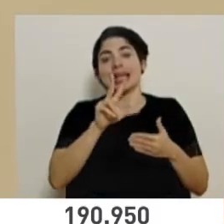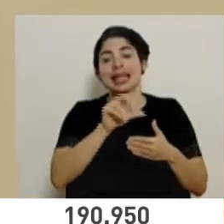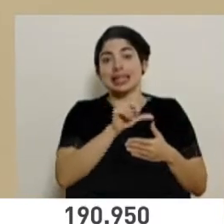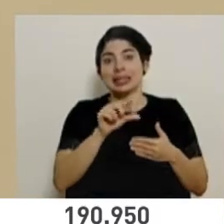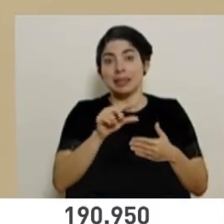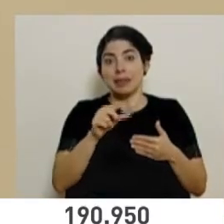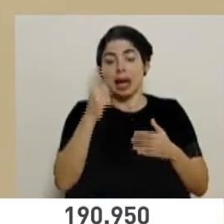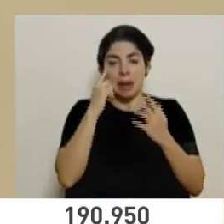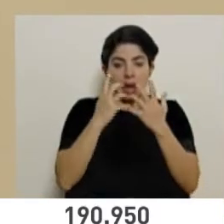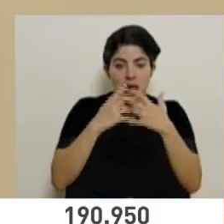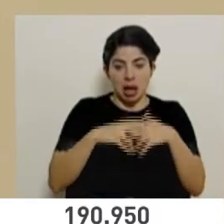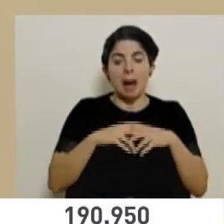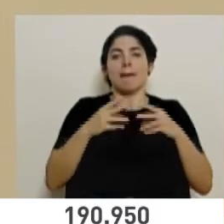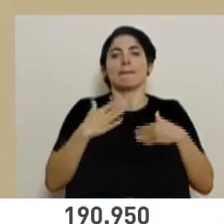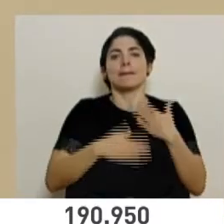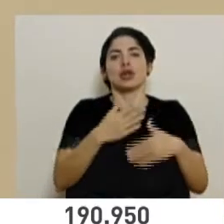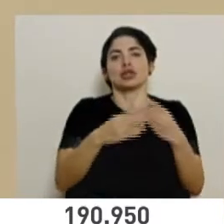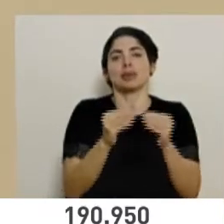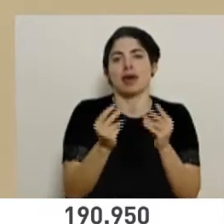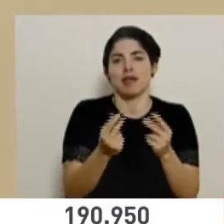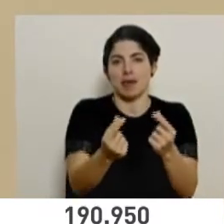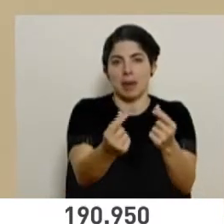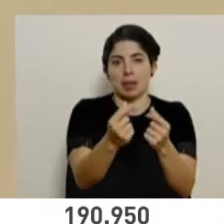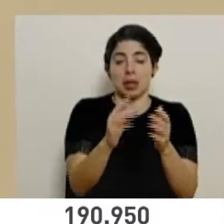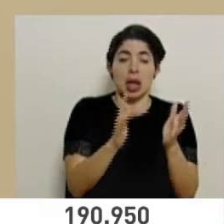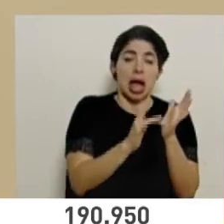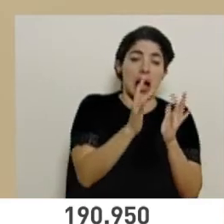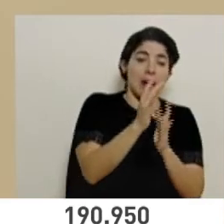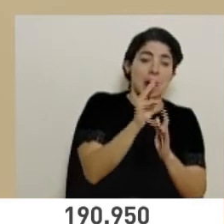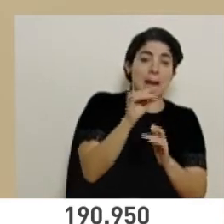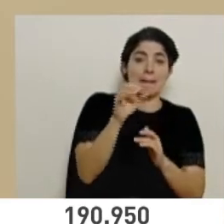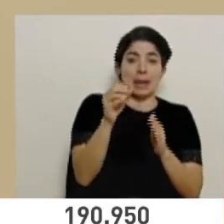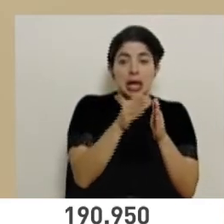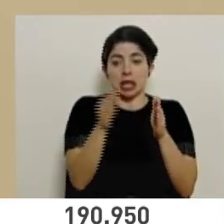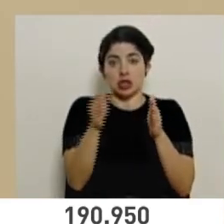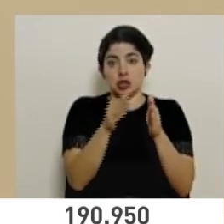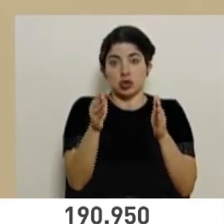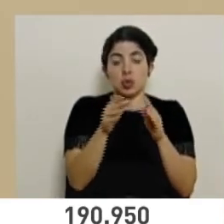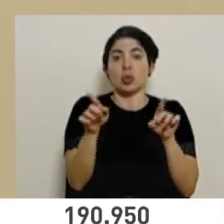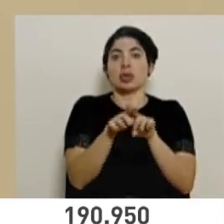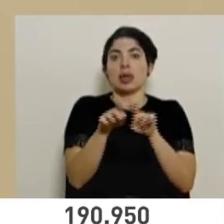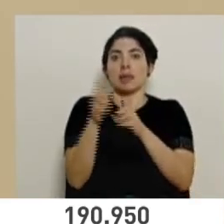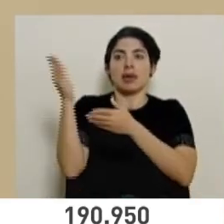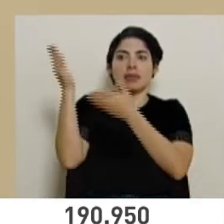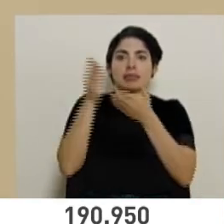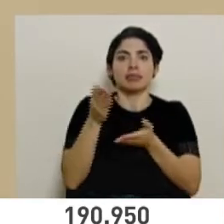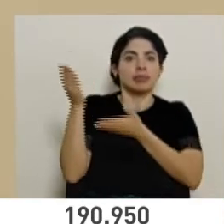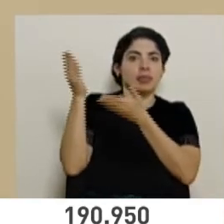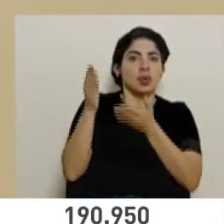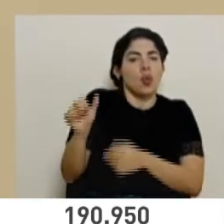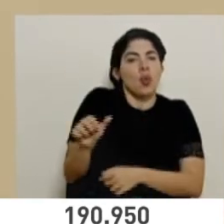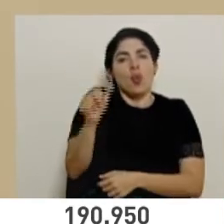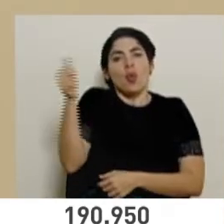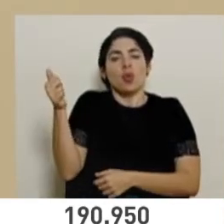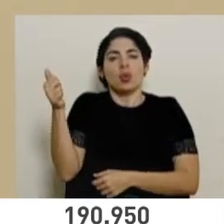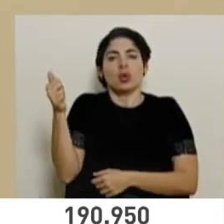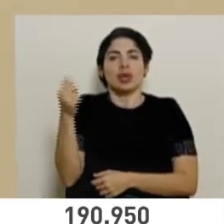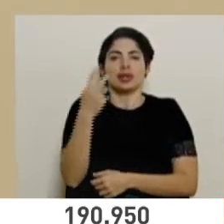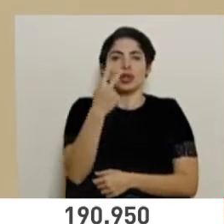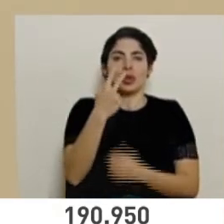el proceso, conforme tengamos también entre abril y mayo la llegada de las otras dos